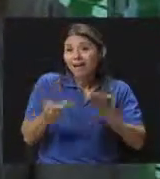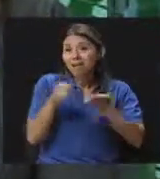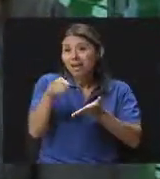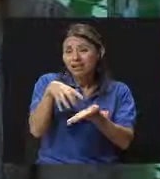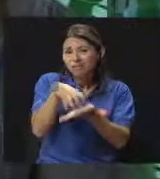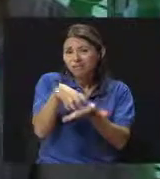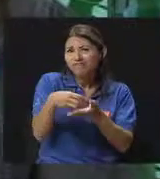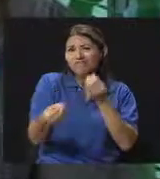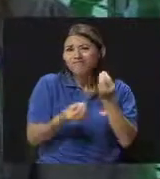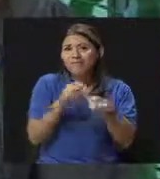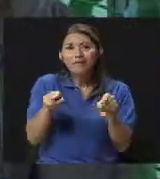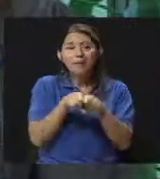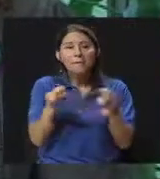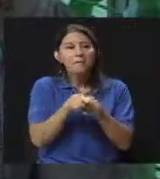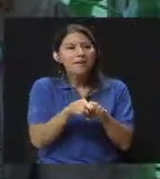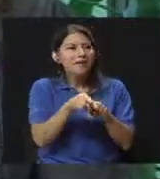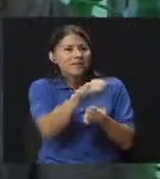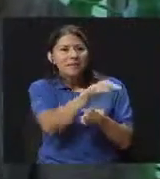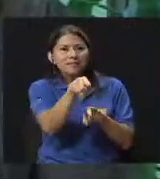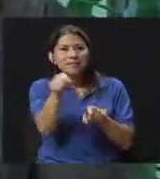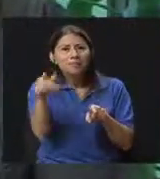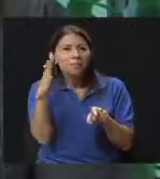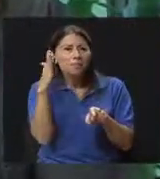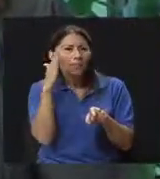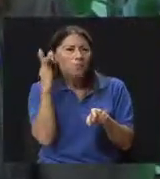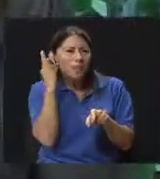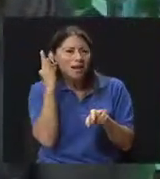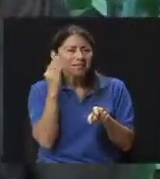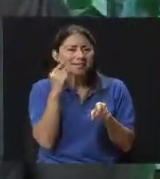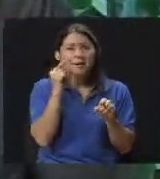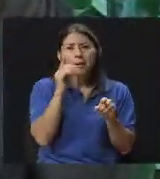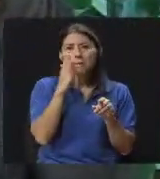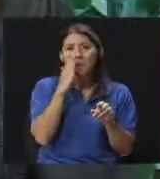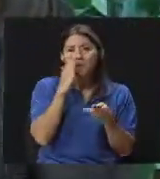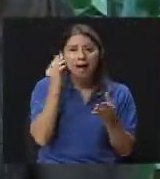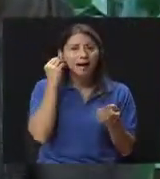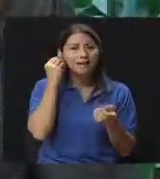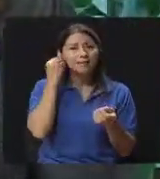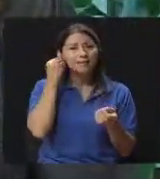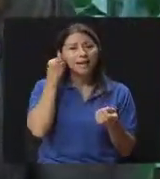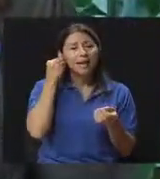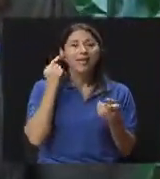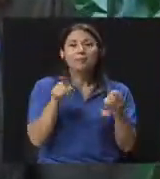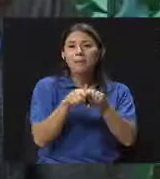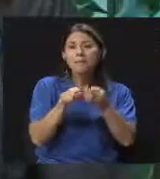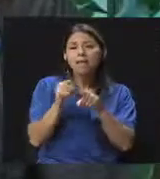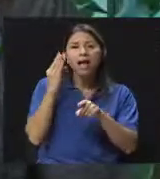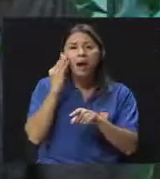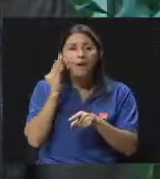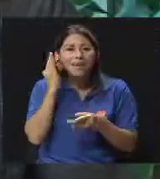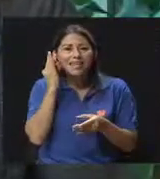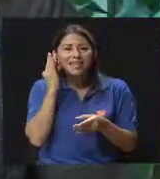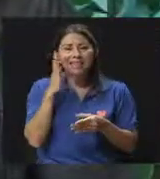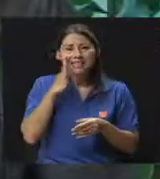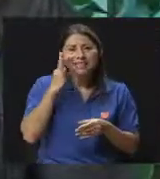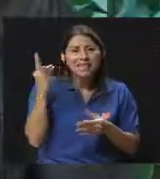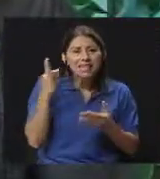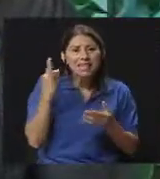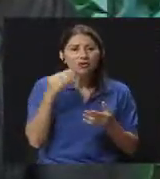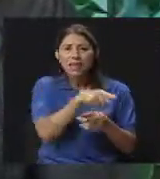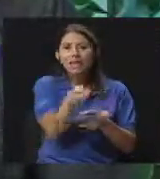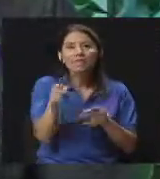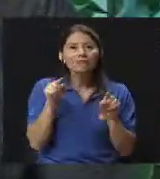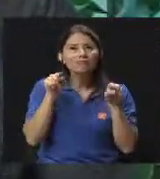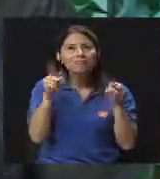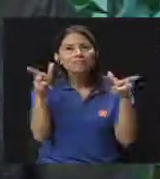hecho de escuchar a estas mamás primerizas, a estas abuelitas, tíos, tías que también llegan a conocer más de cómo dar esta primera